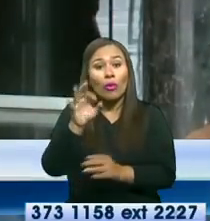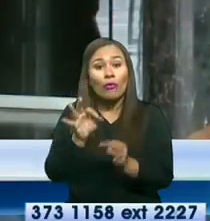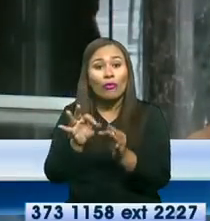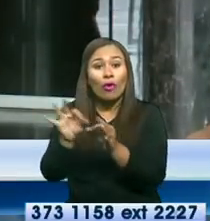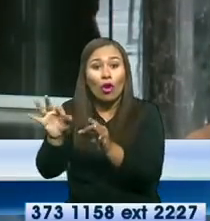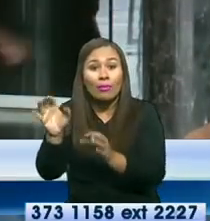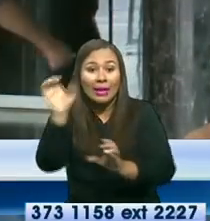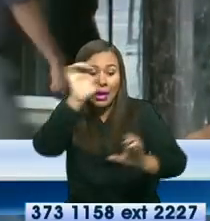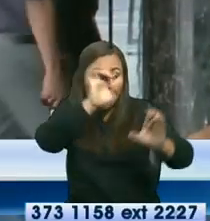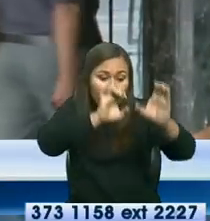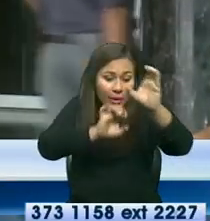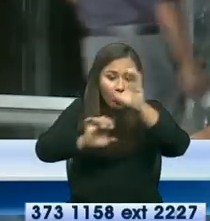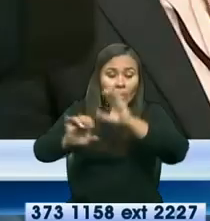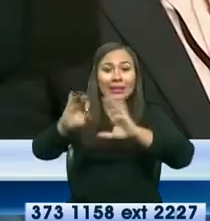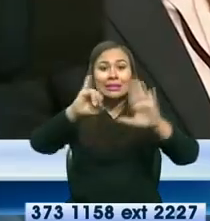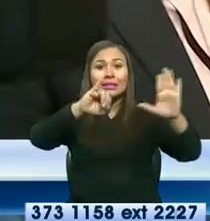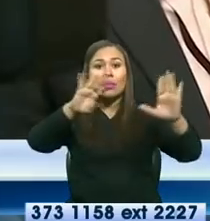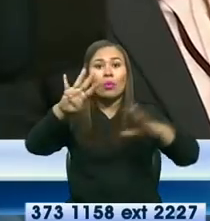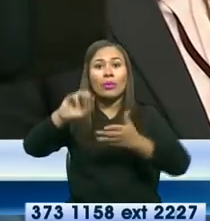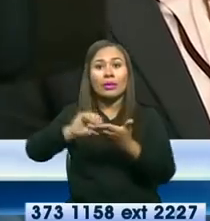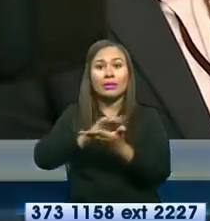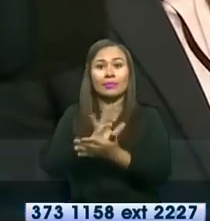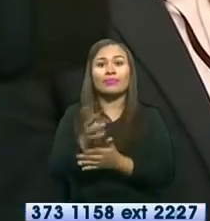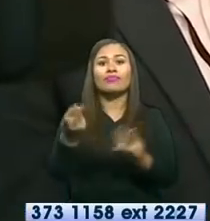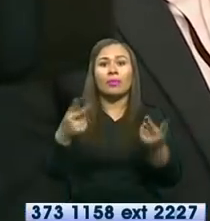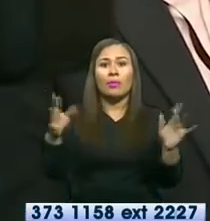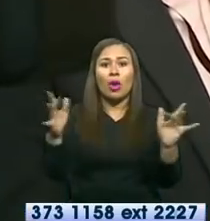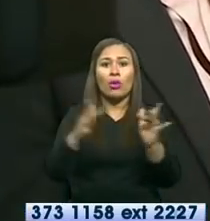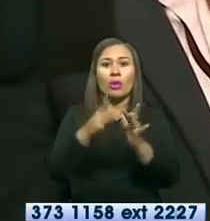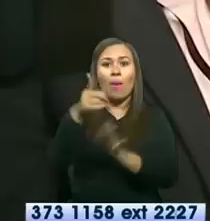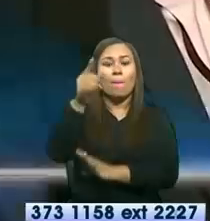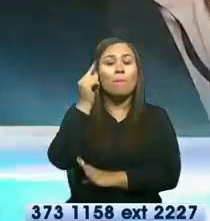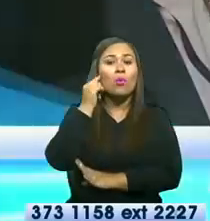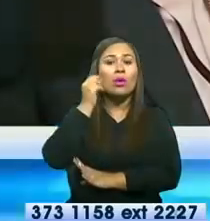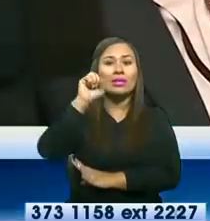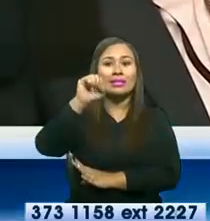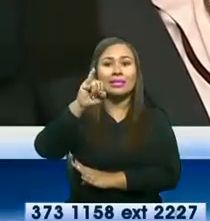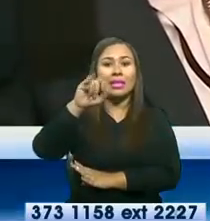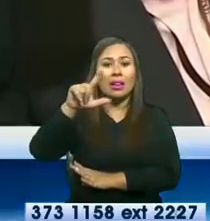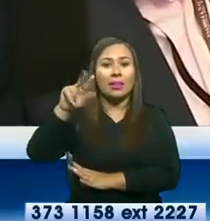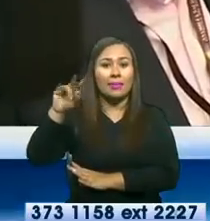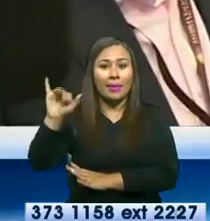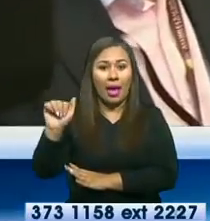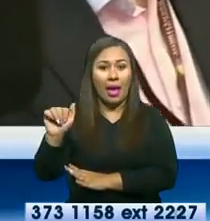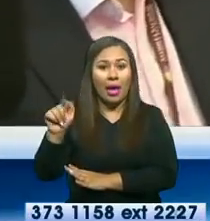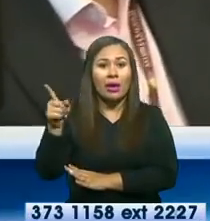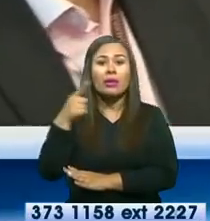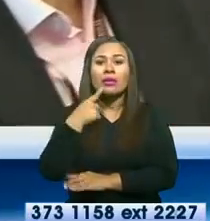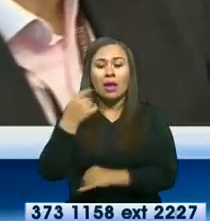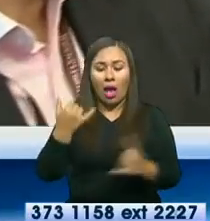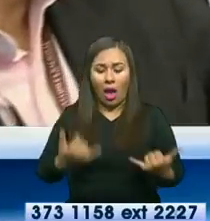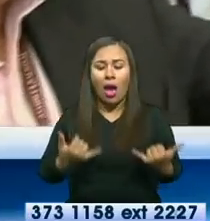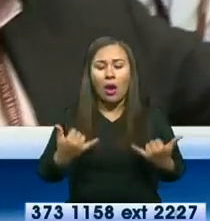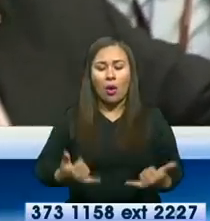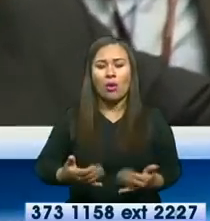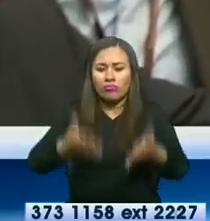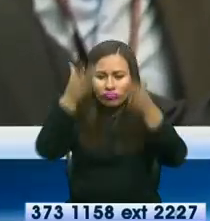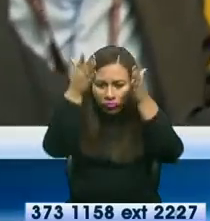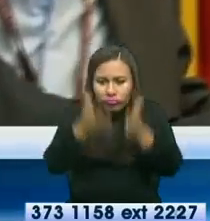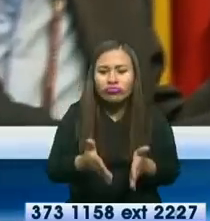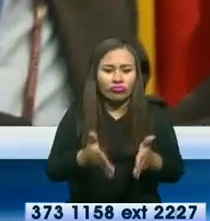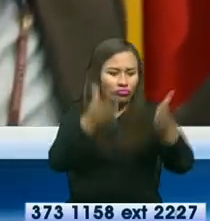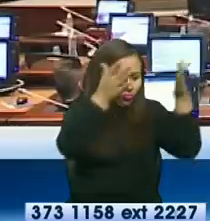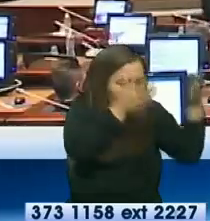evaluada por los 74 asambleístas. Y con esto coincidía Silvia Salgado del sector de los aliados, quien aseguraba que era momento de definiciones. Acá